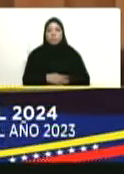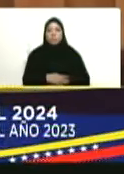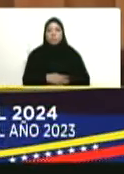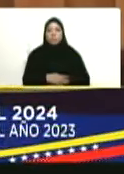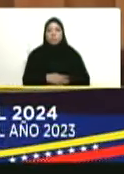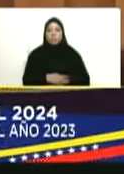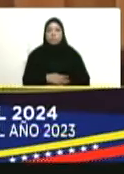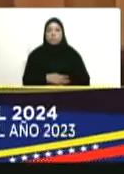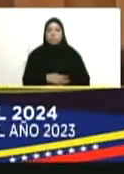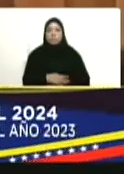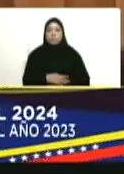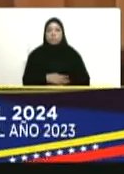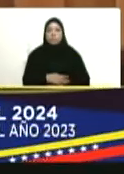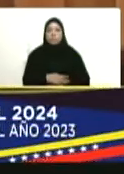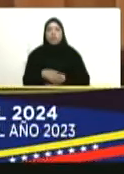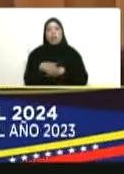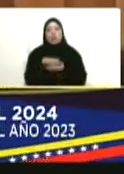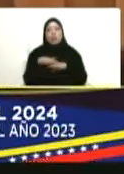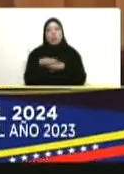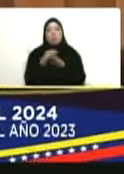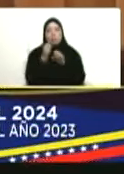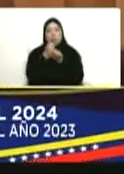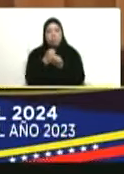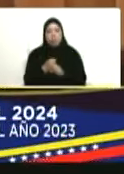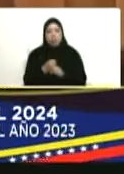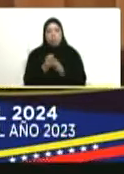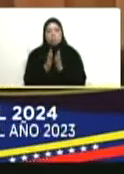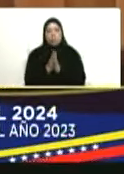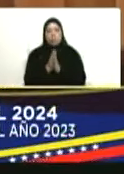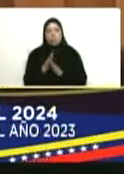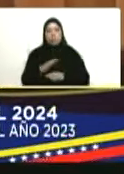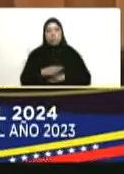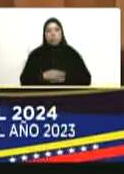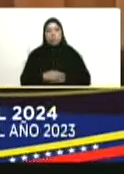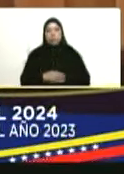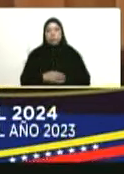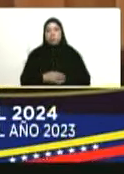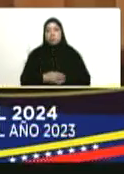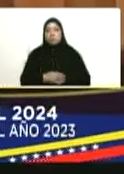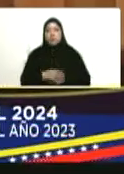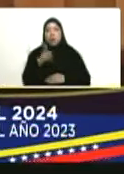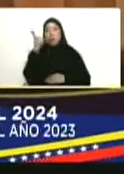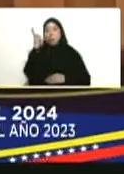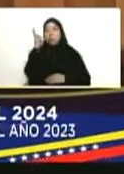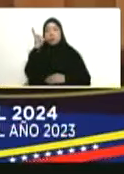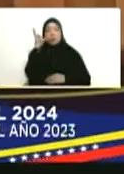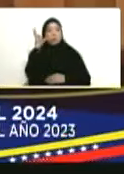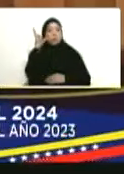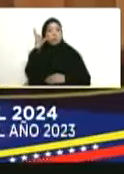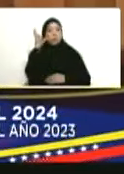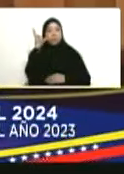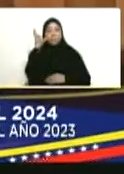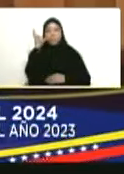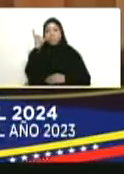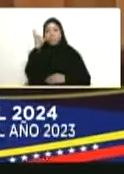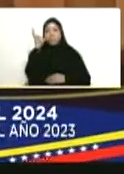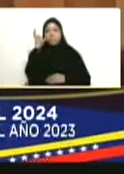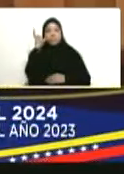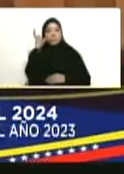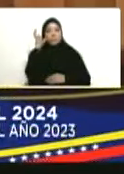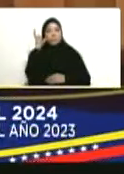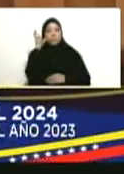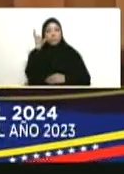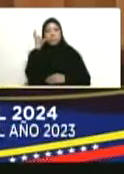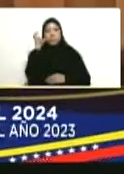Le dije al doctor Jorge Rodríguez, mándame el acuerdo. Lo leí y dije, bueno, voy a publicarlo en mi canal de WhatsApp. Lo